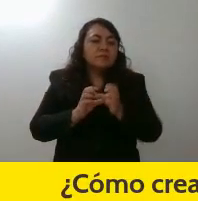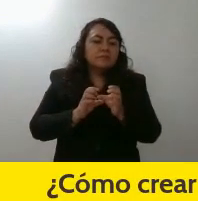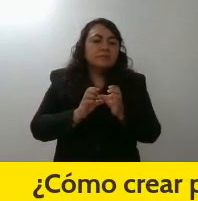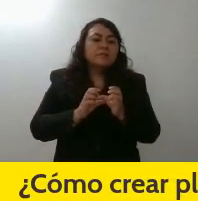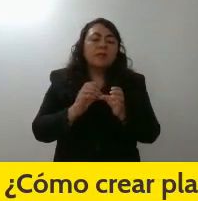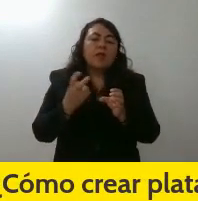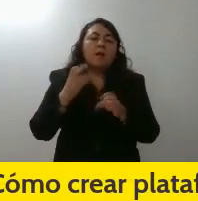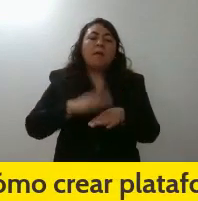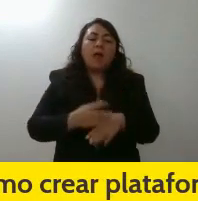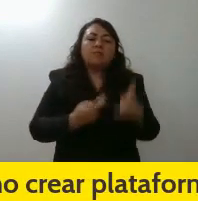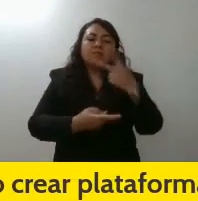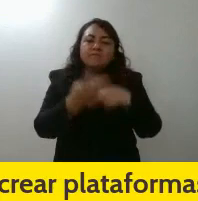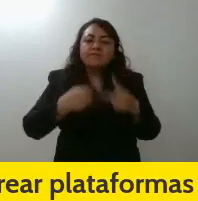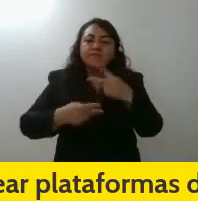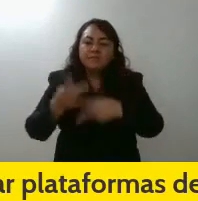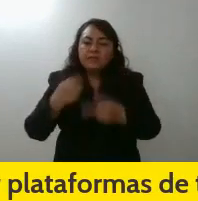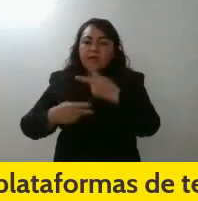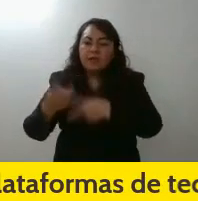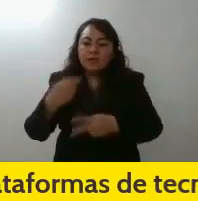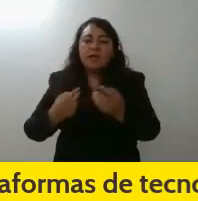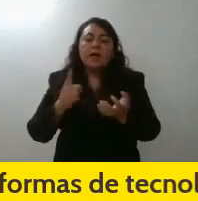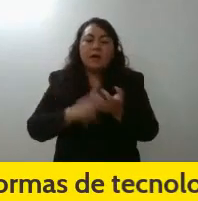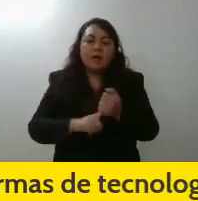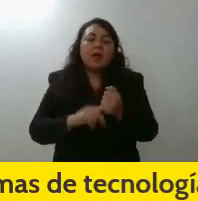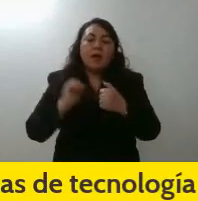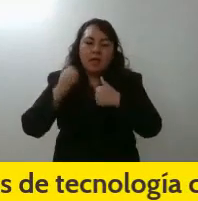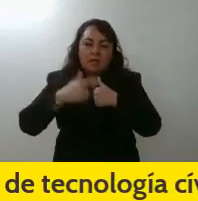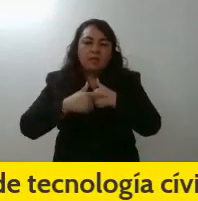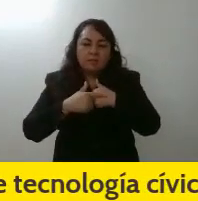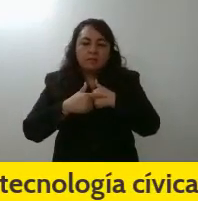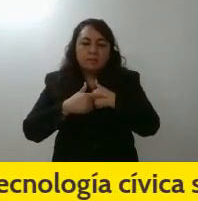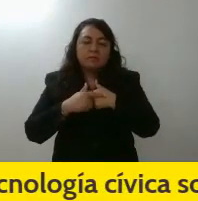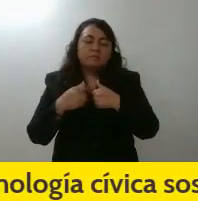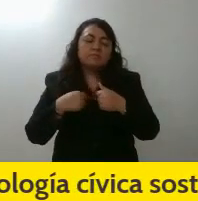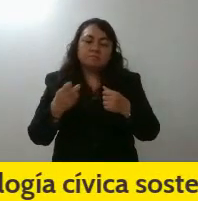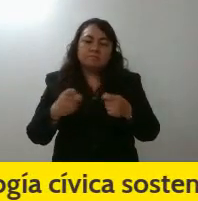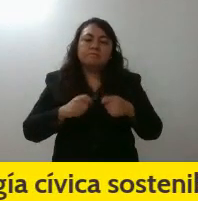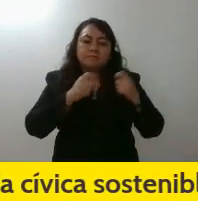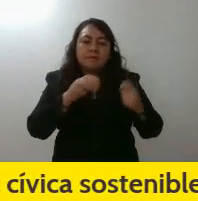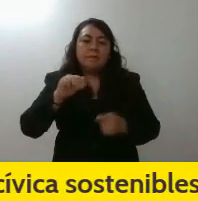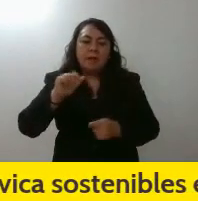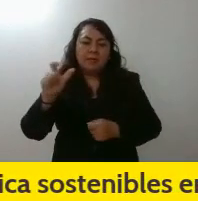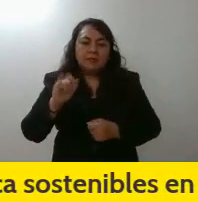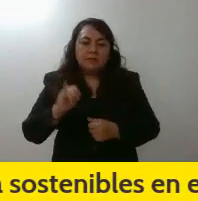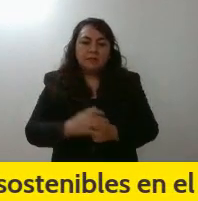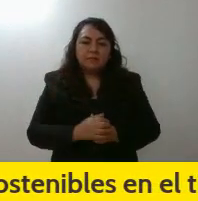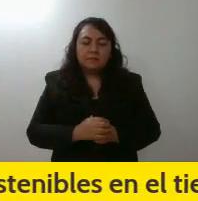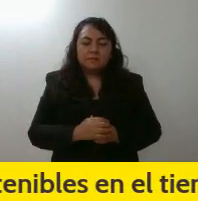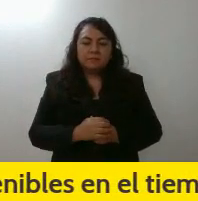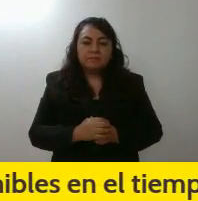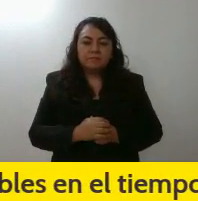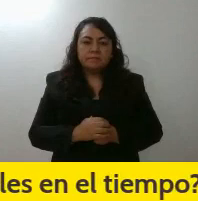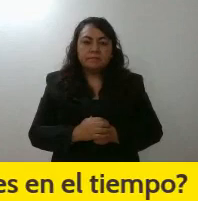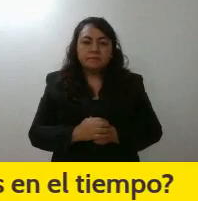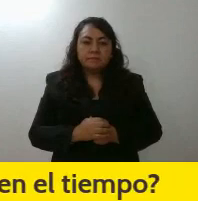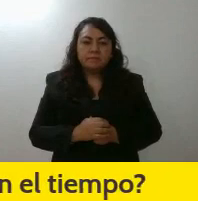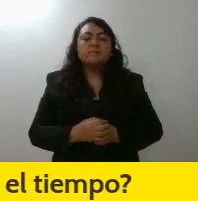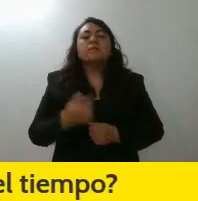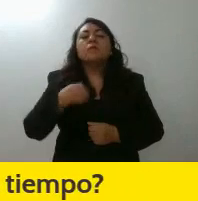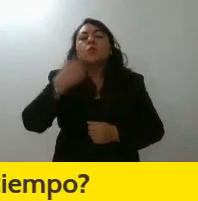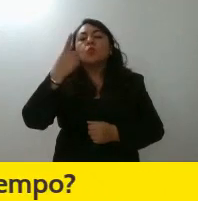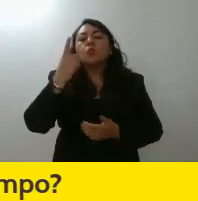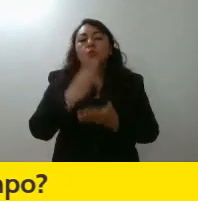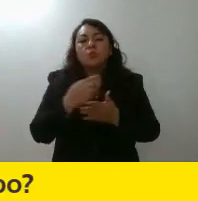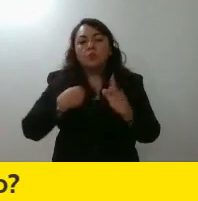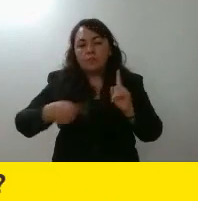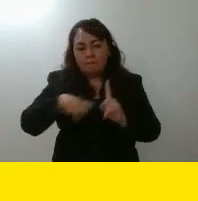lo que nos da frutos. No sé si Ima, Hanna quieren cerrar también con algo y ahí lo dejamos a Maxi. No, yo nomás sumar que,